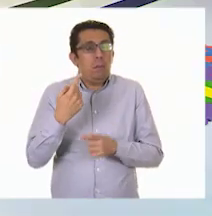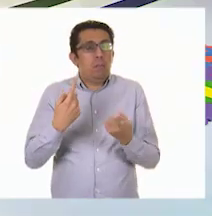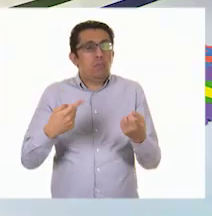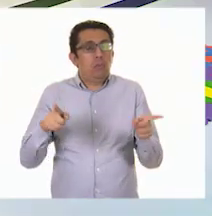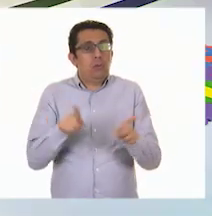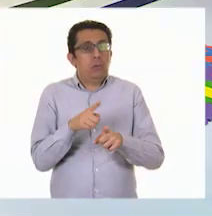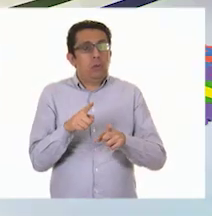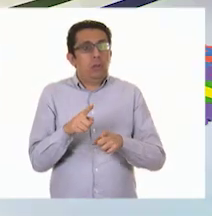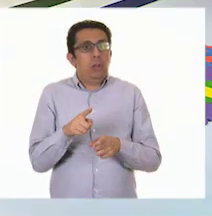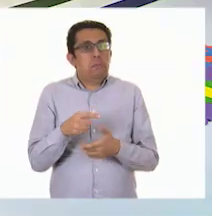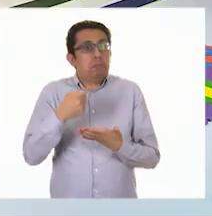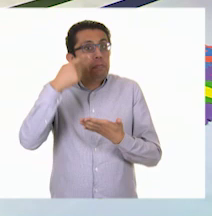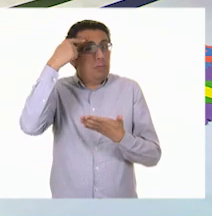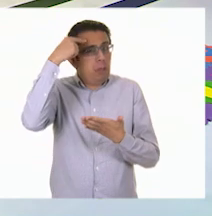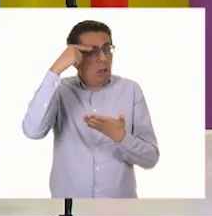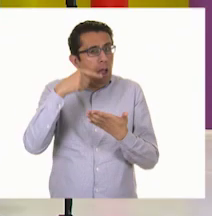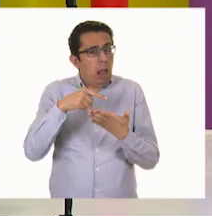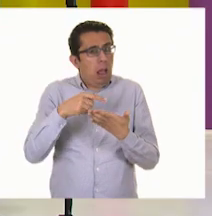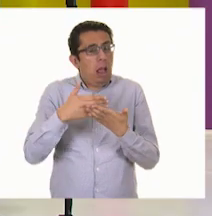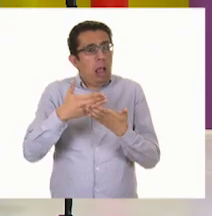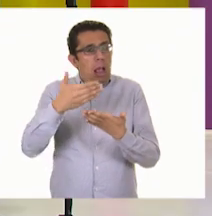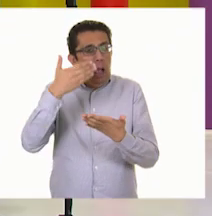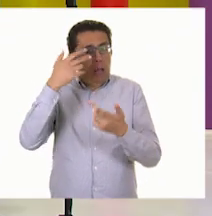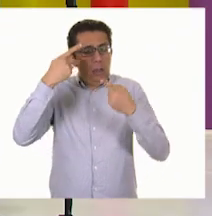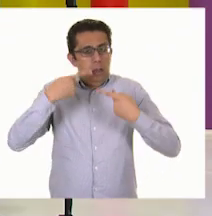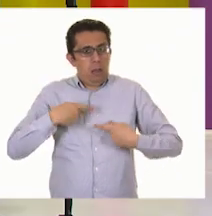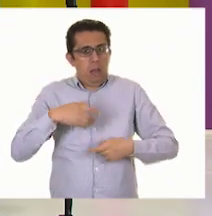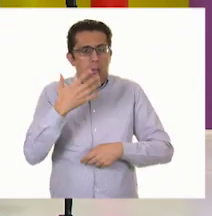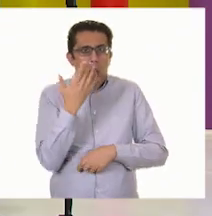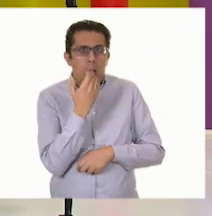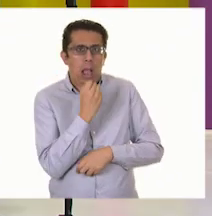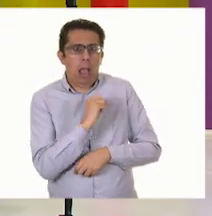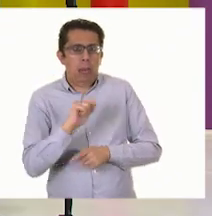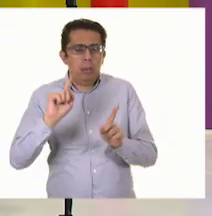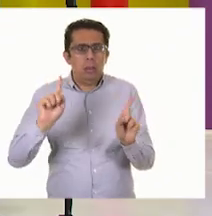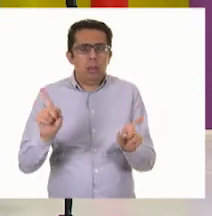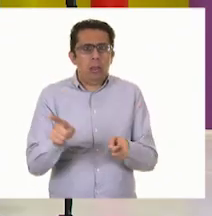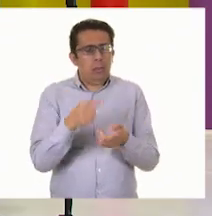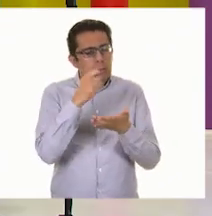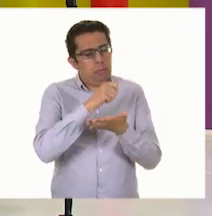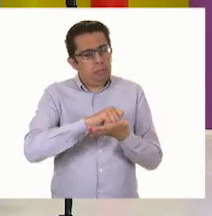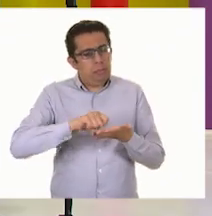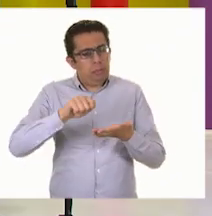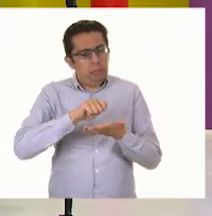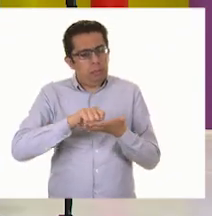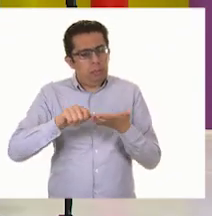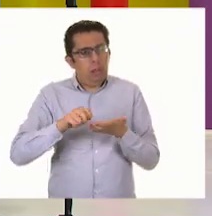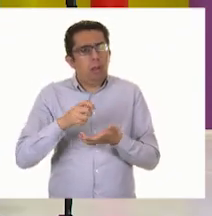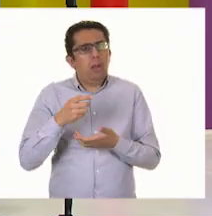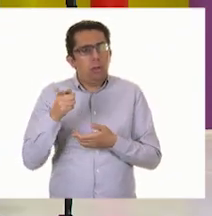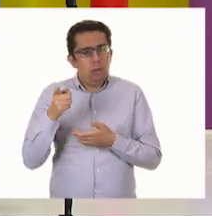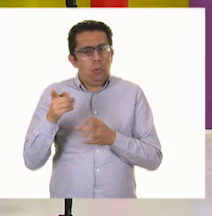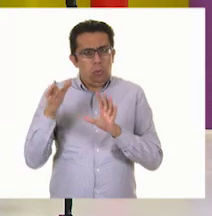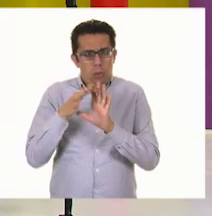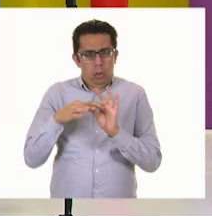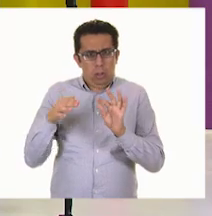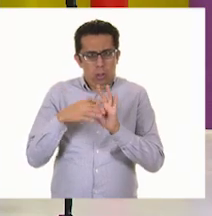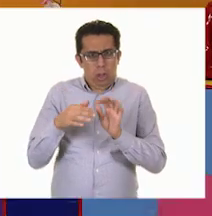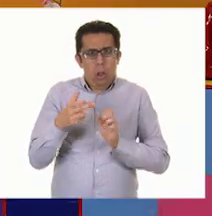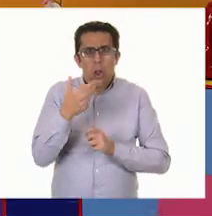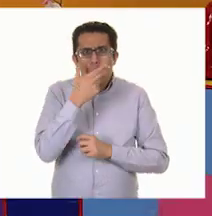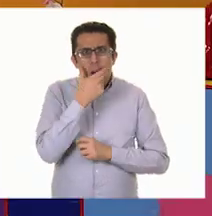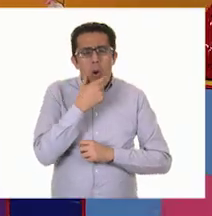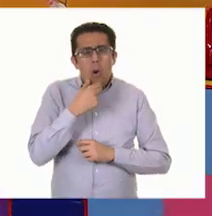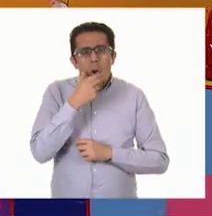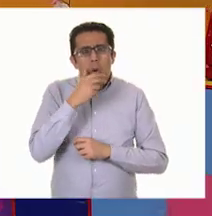imagino que antes había grandes compositores. Y creo que hoy nos vas a venir a hablar algo acerca de Franz Schubert, ¿me equivoco?